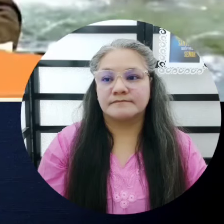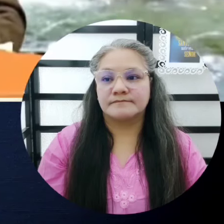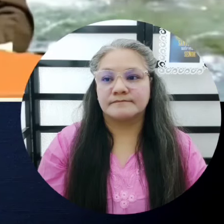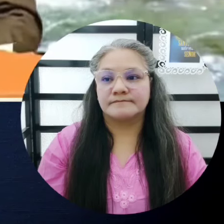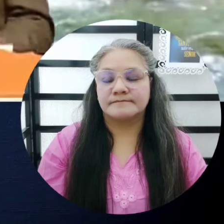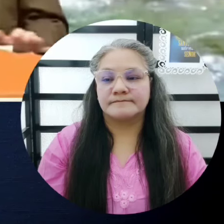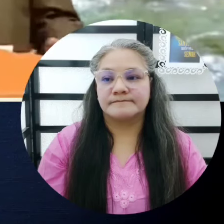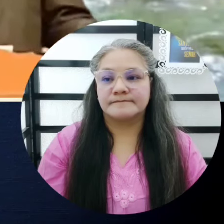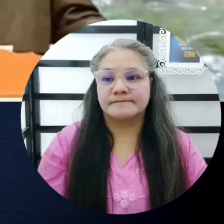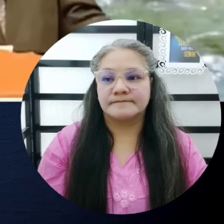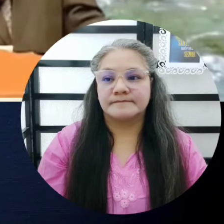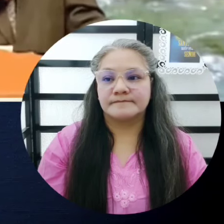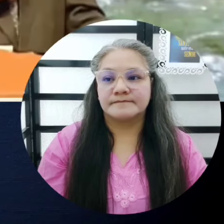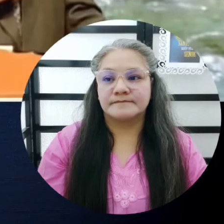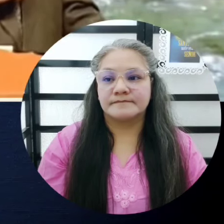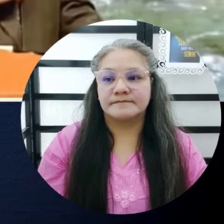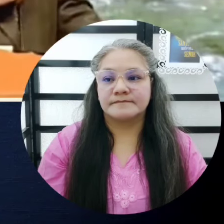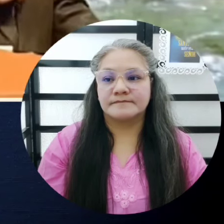niñita.